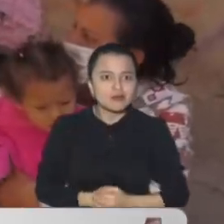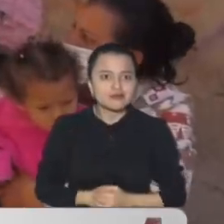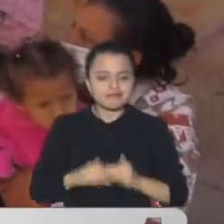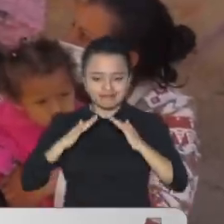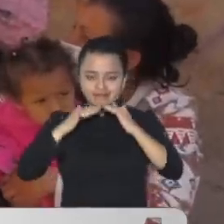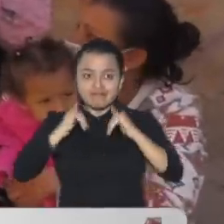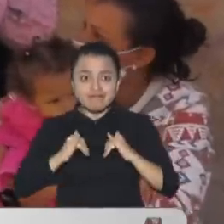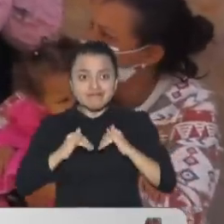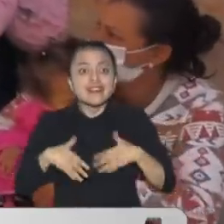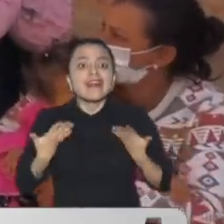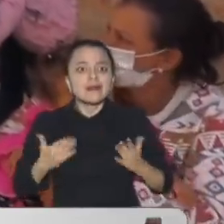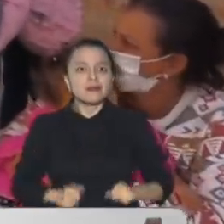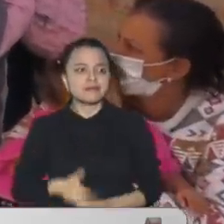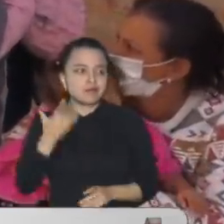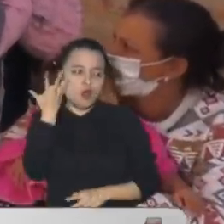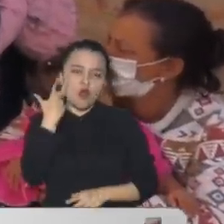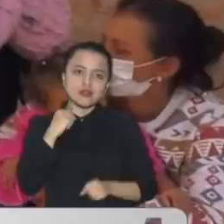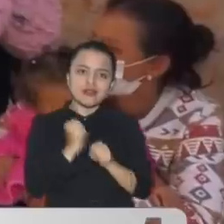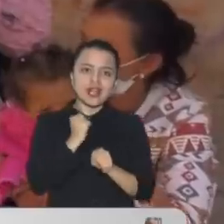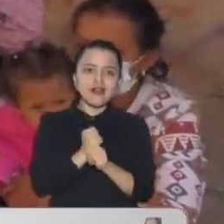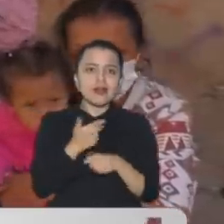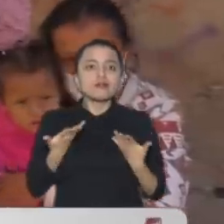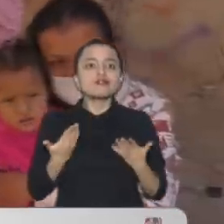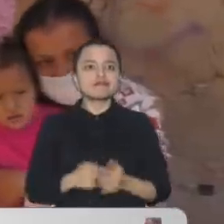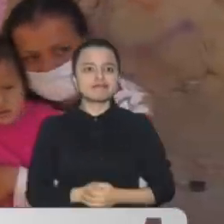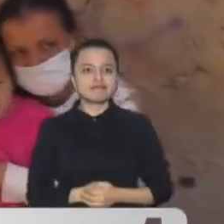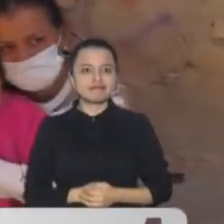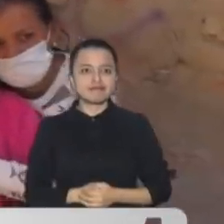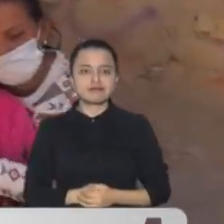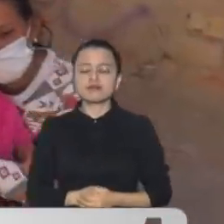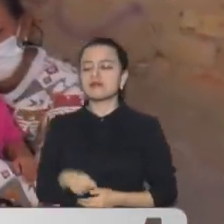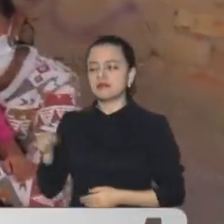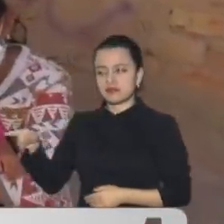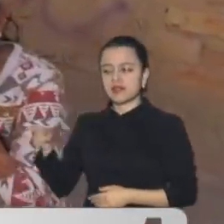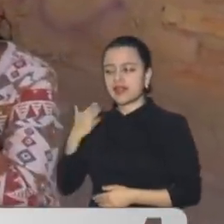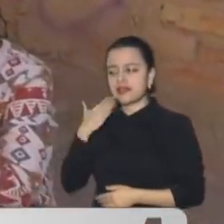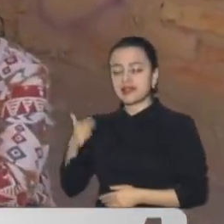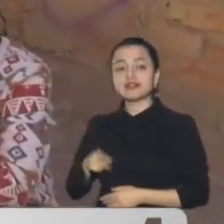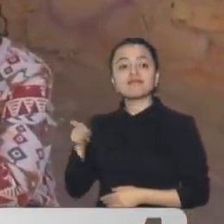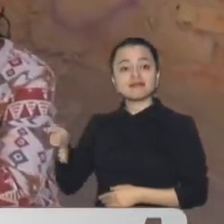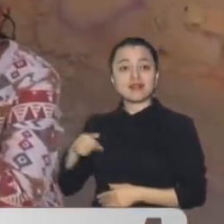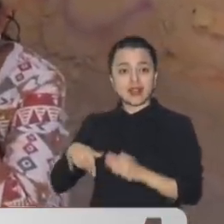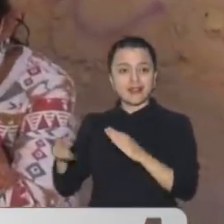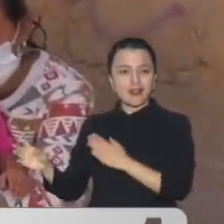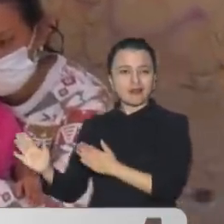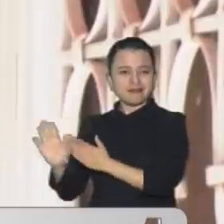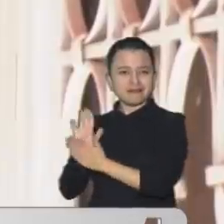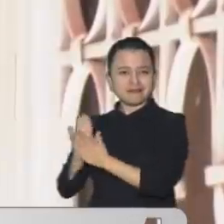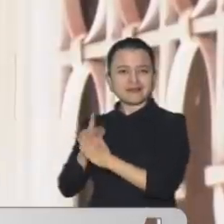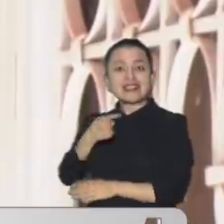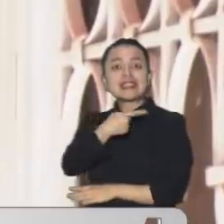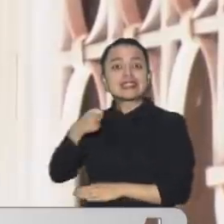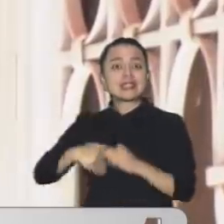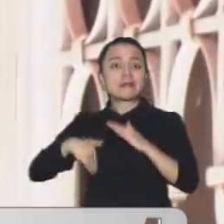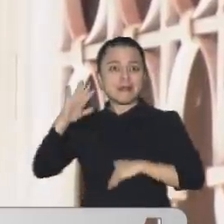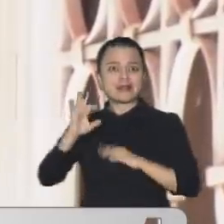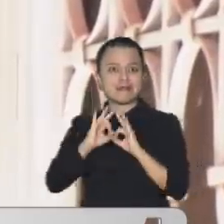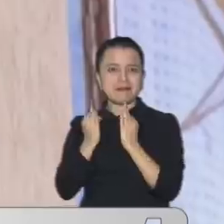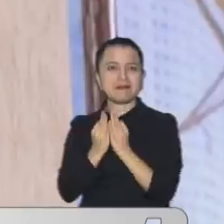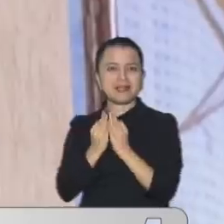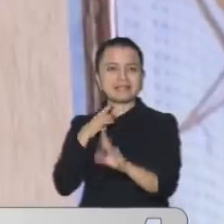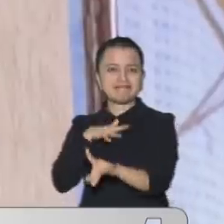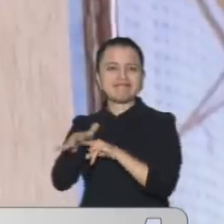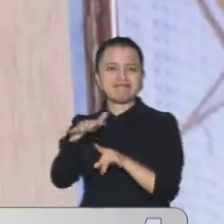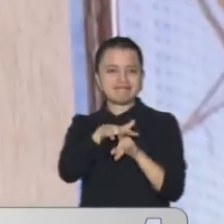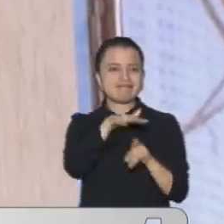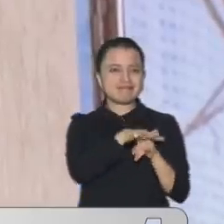de eso es nuestro diario vivir. Muchas gracias, pues son, como lo dice ella, más de 100 familias las damnificadas, esas personas que se dedican a esta labor